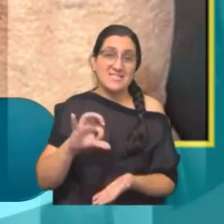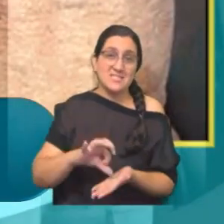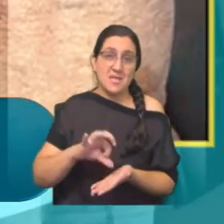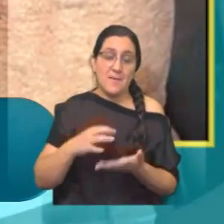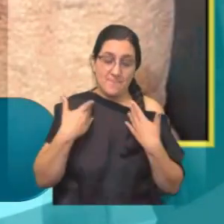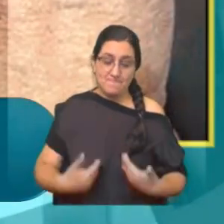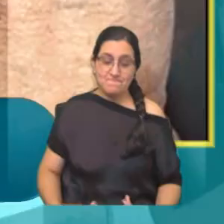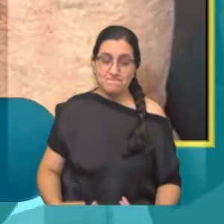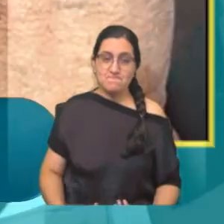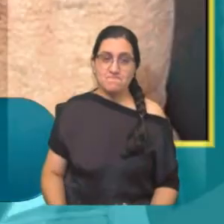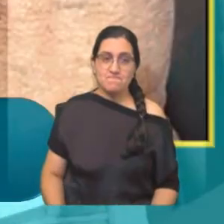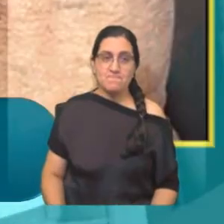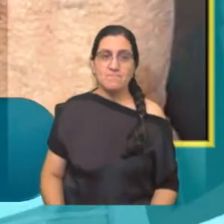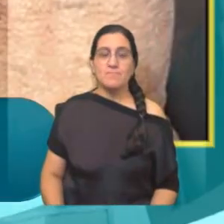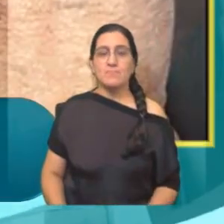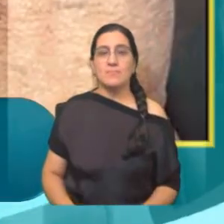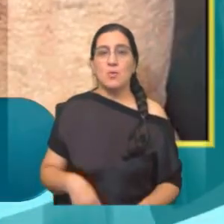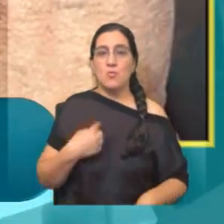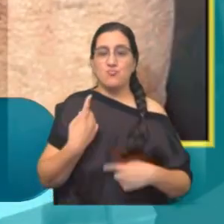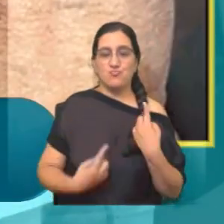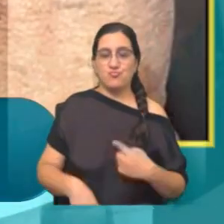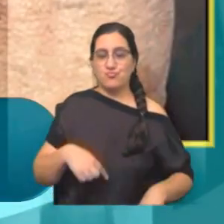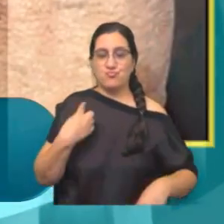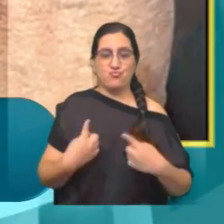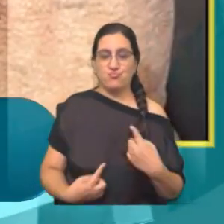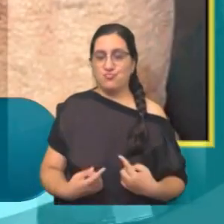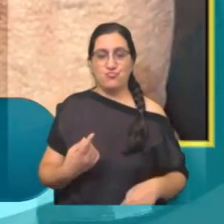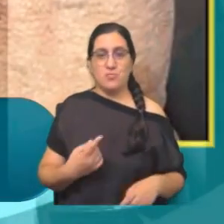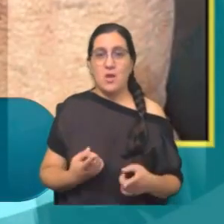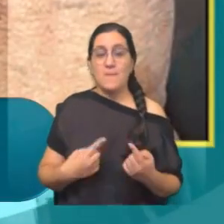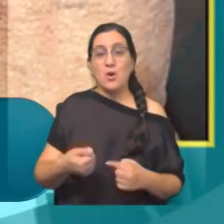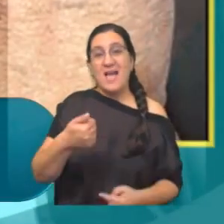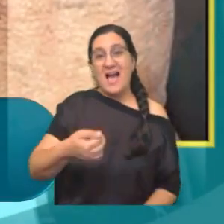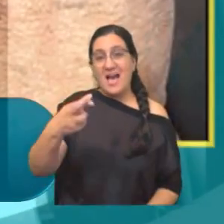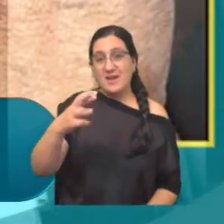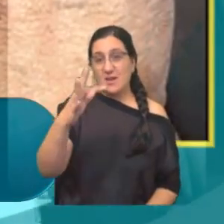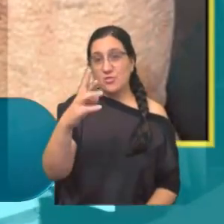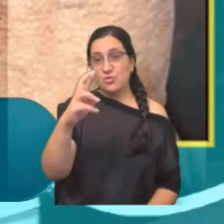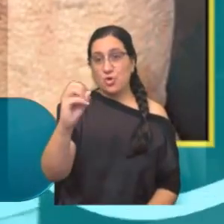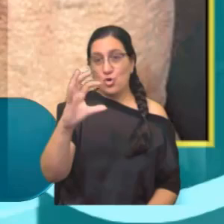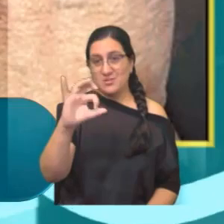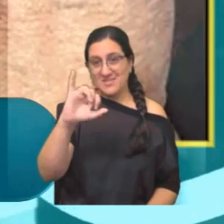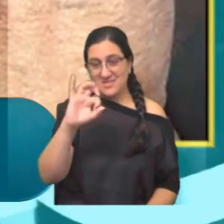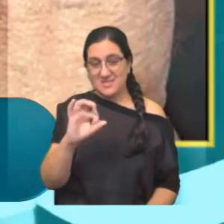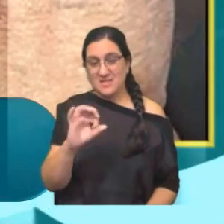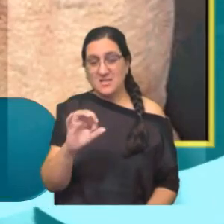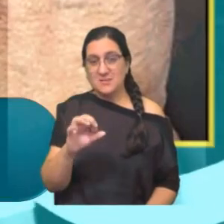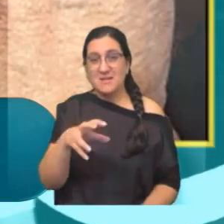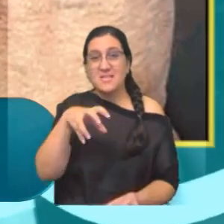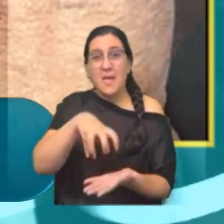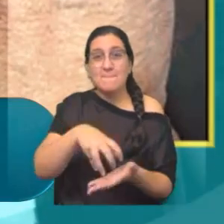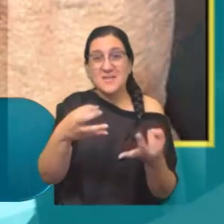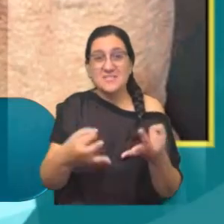por un componente más sistémico de la persona. ¿Y la artrosis tiene que ver con algo más local, regional? Por ejemplo,